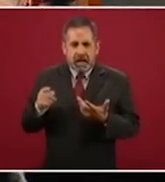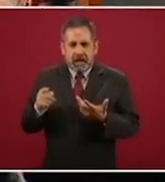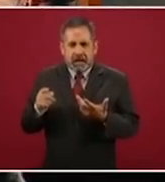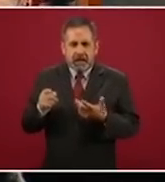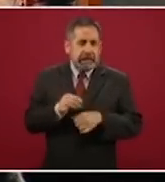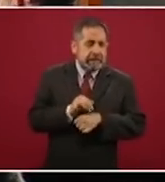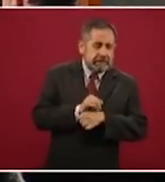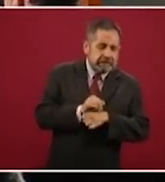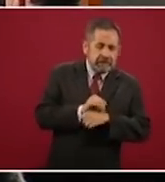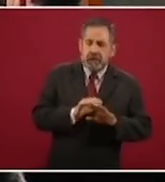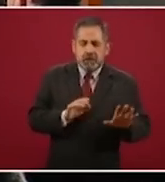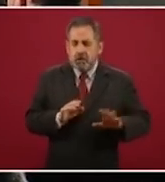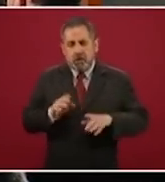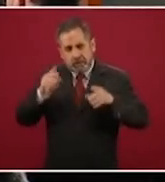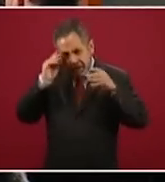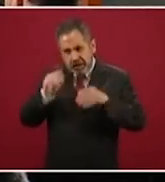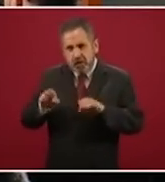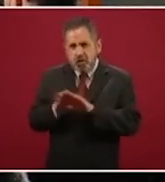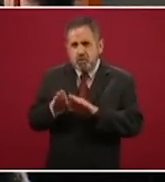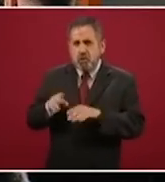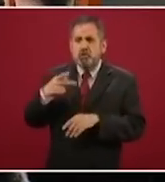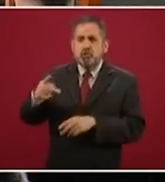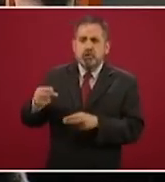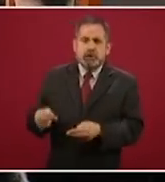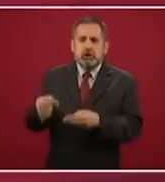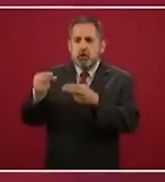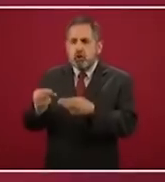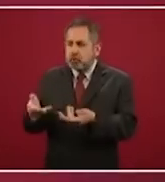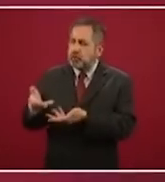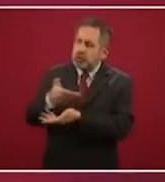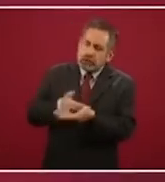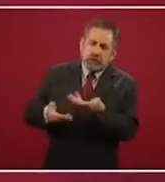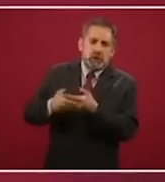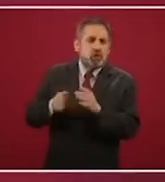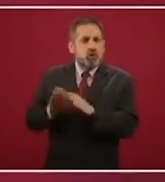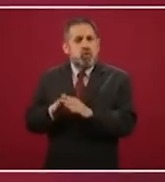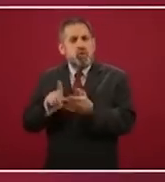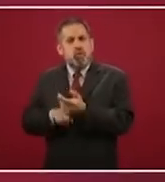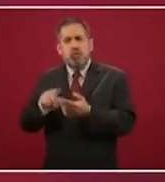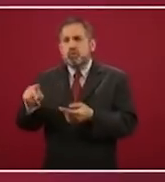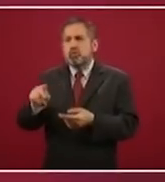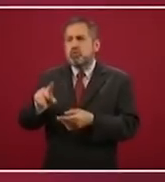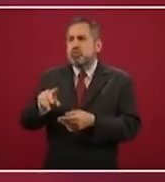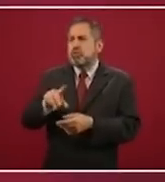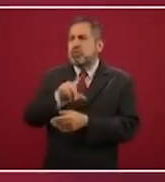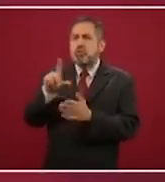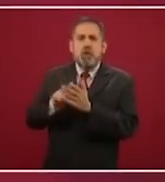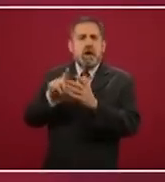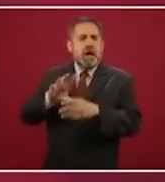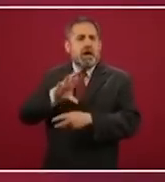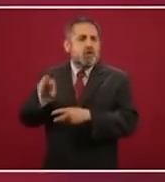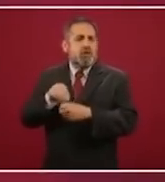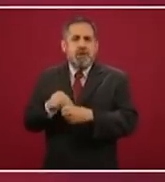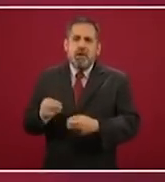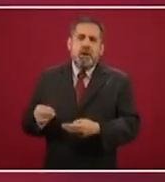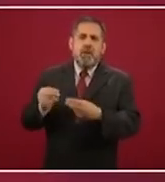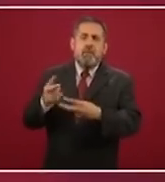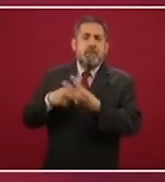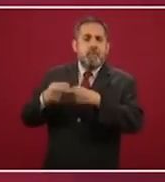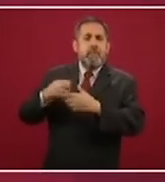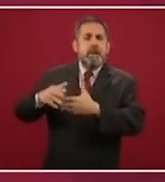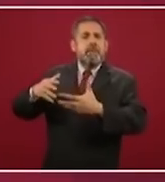los inspectores, sino para ver cómo sus negociaciones, cómo sus comercios pueden crecer,